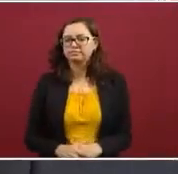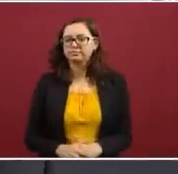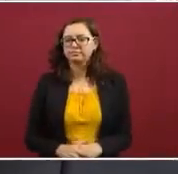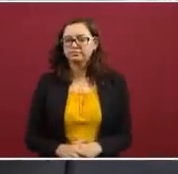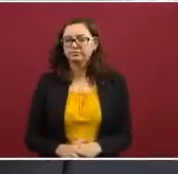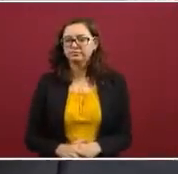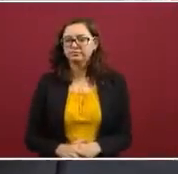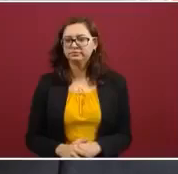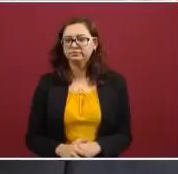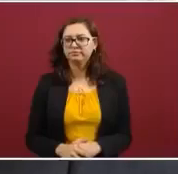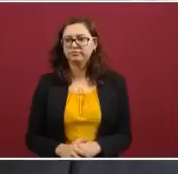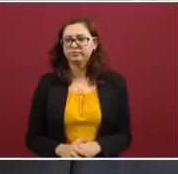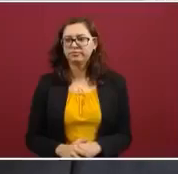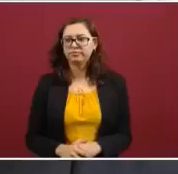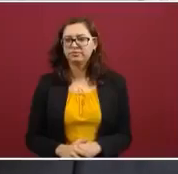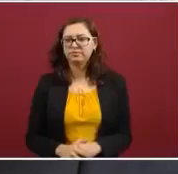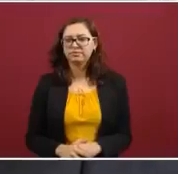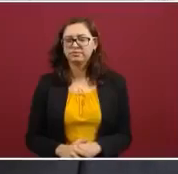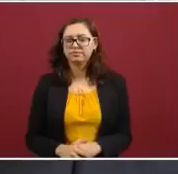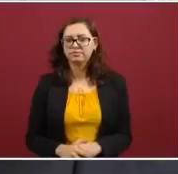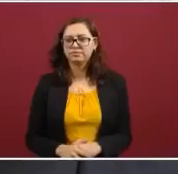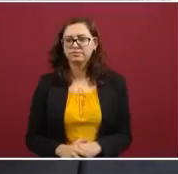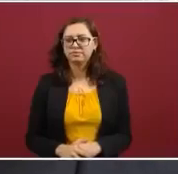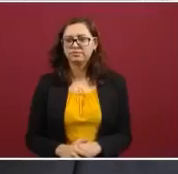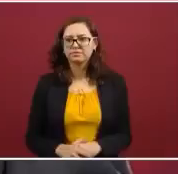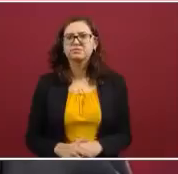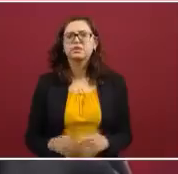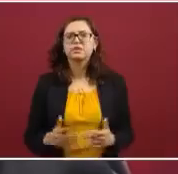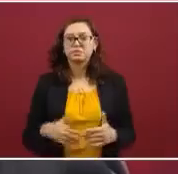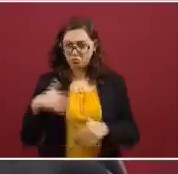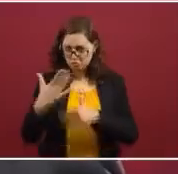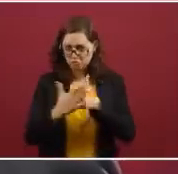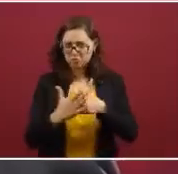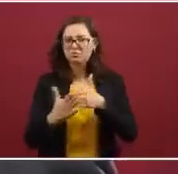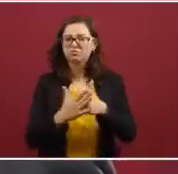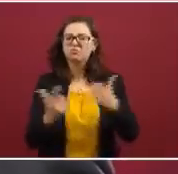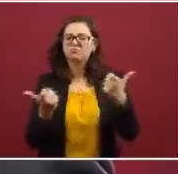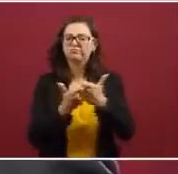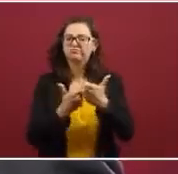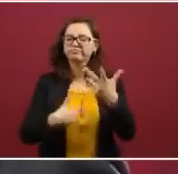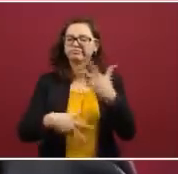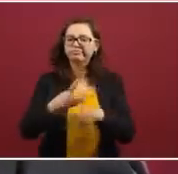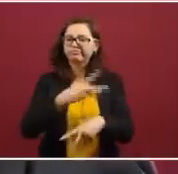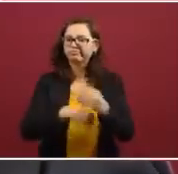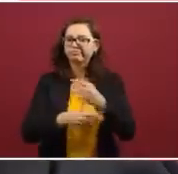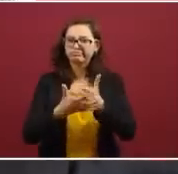y asegurar de que va a haber crecimiento económico